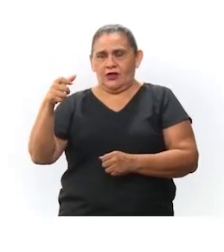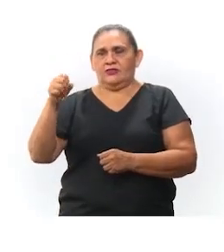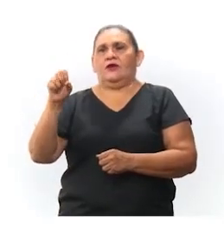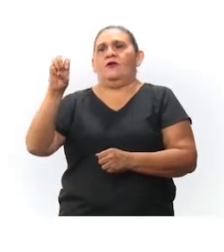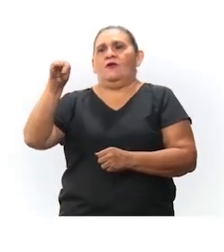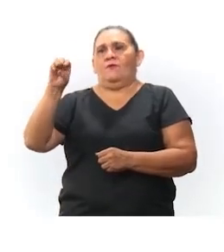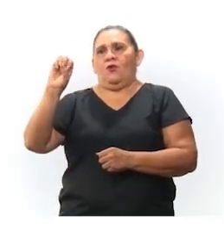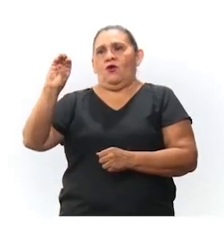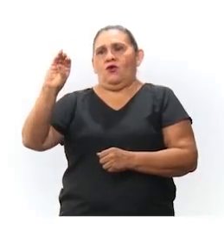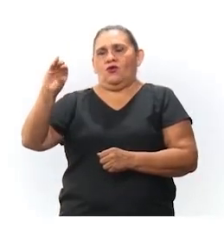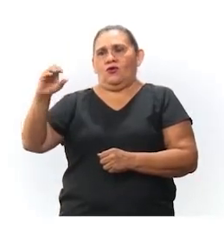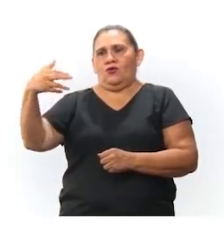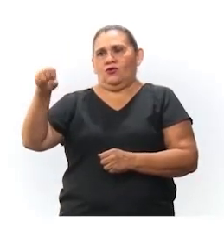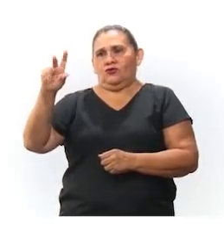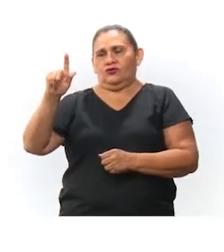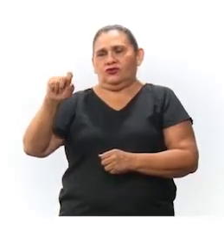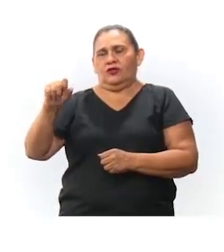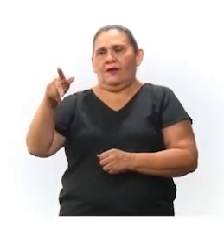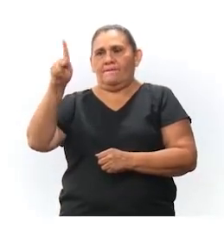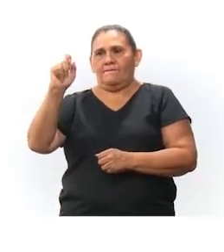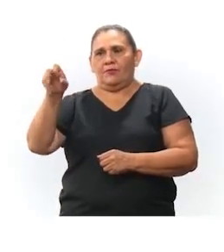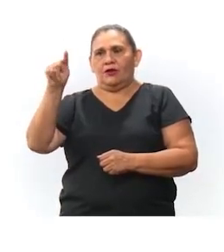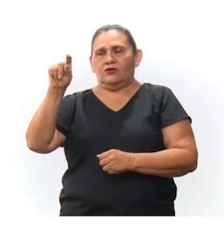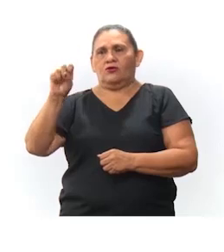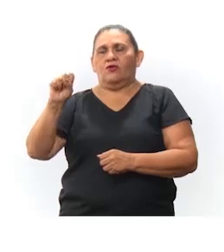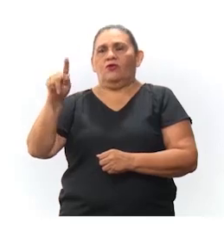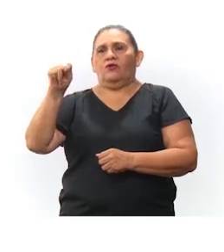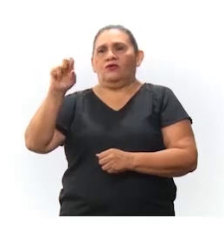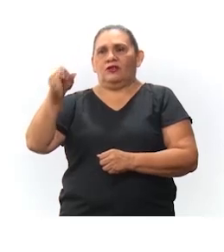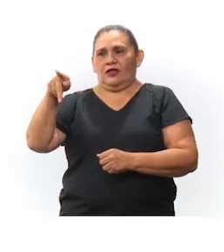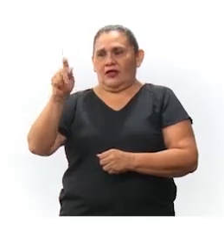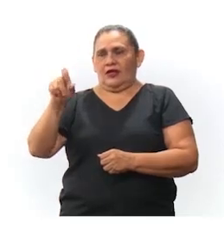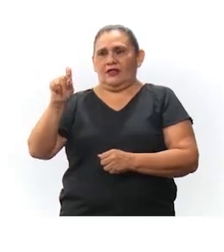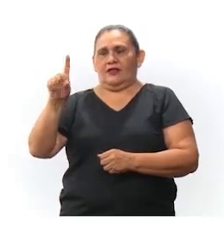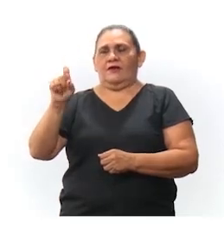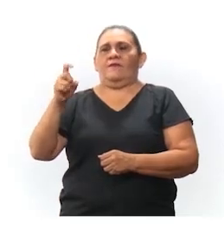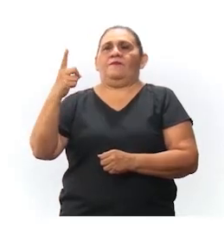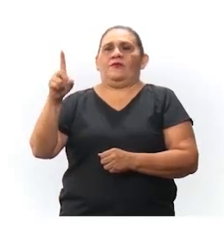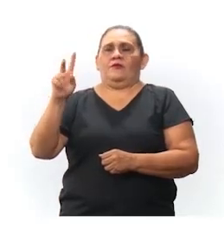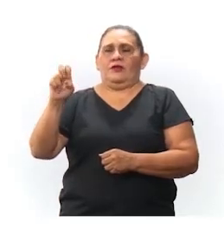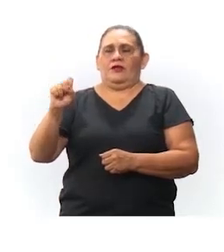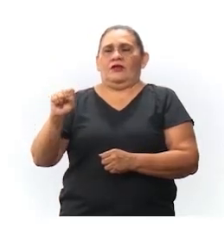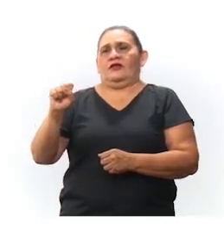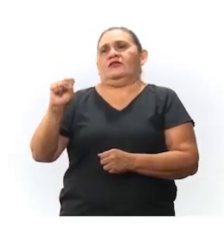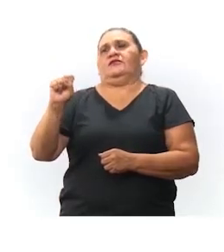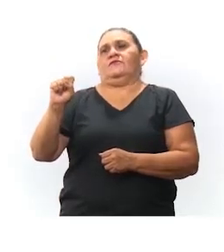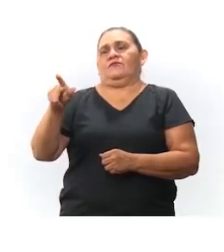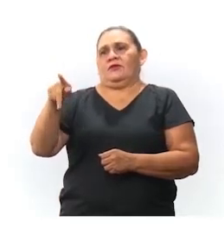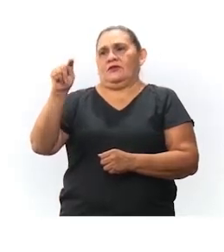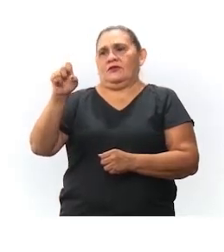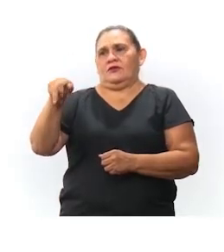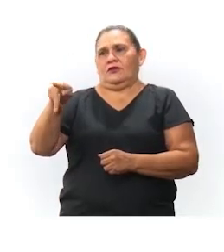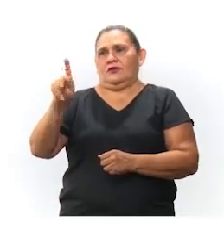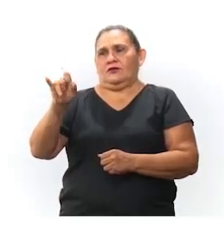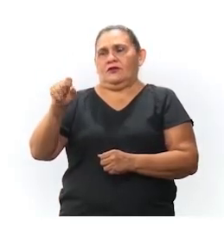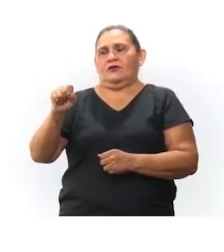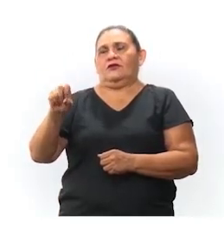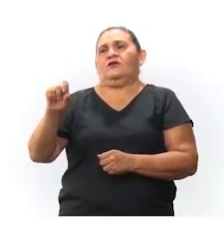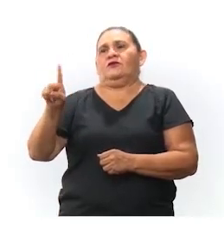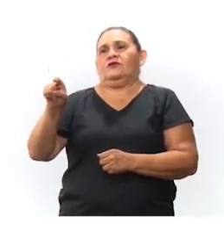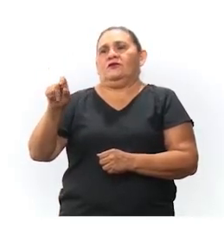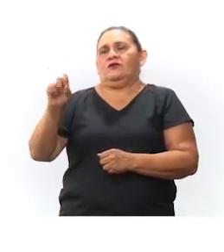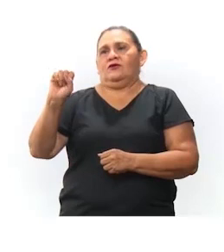Mocochá, Muxupip, Opichén, Peto, Sutzal, Tecal de Venegas, Tequit, Temash, Tixcocop, Sucacap,